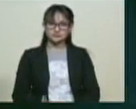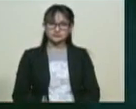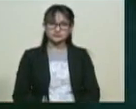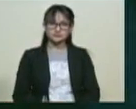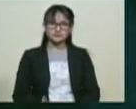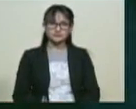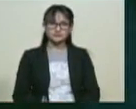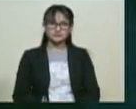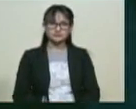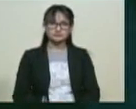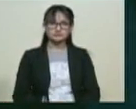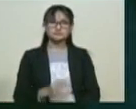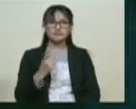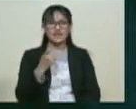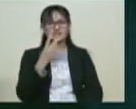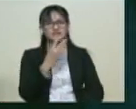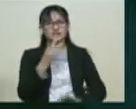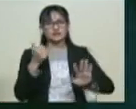son